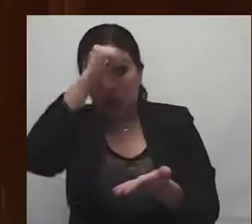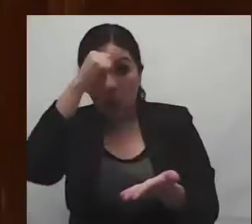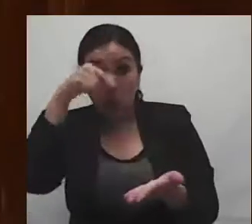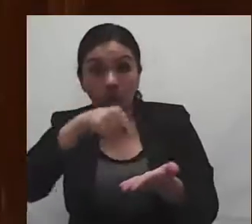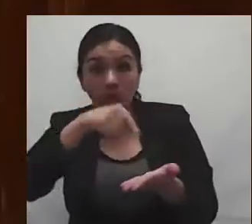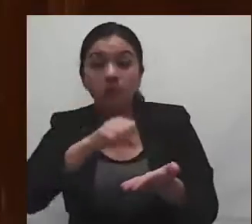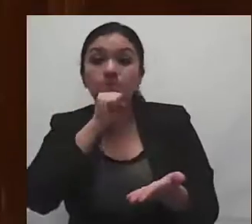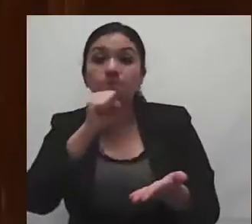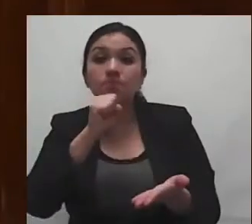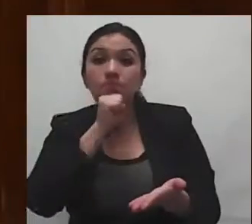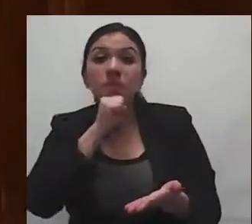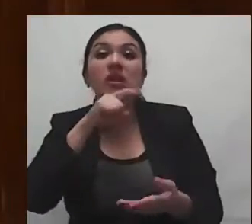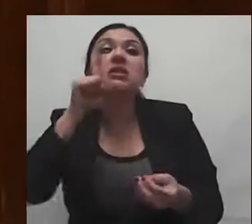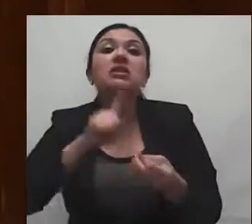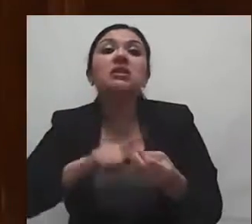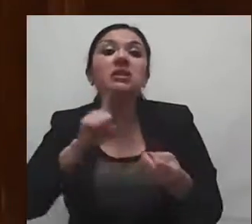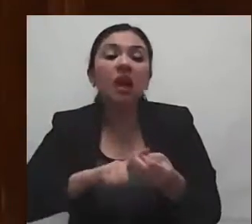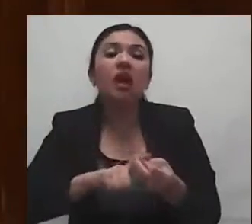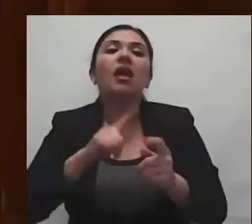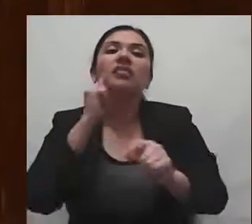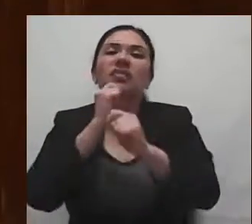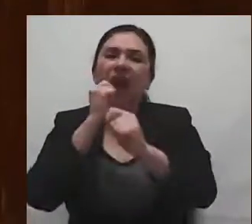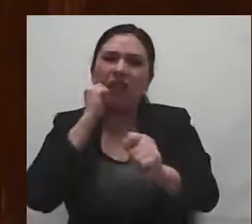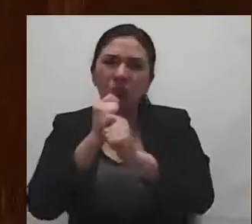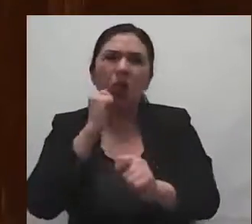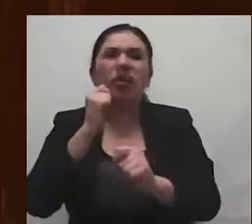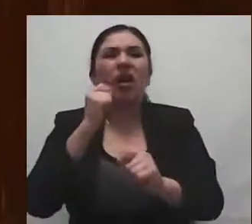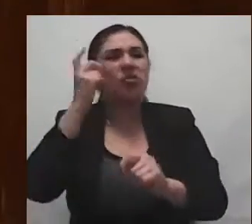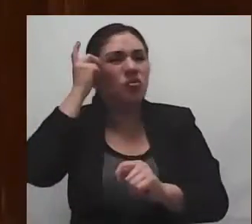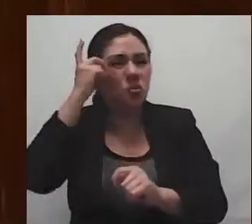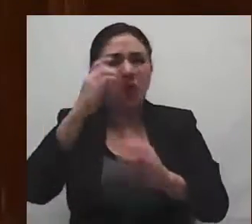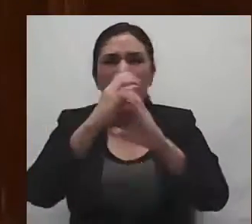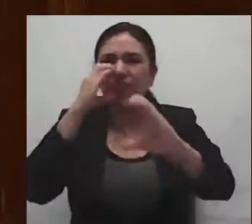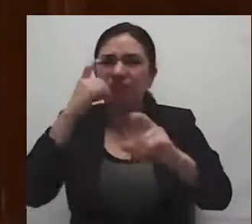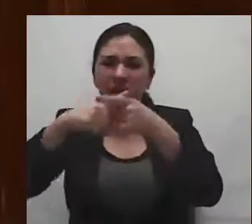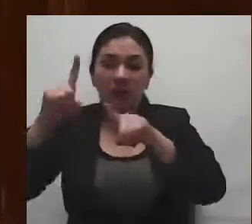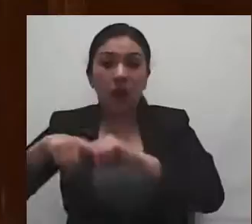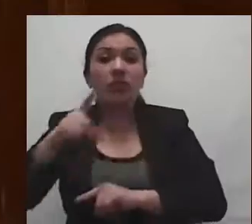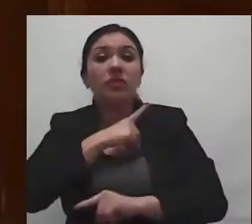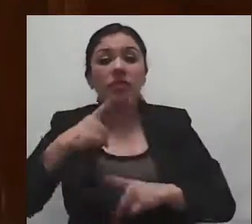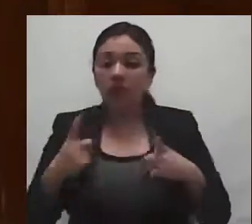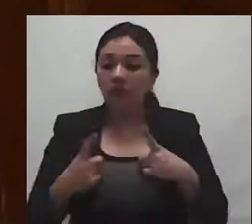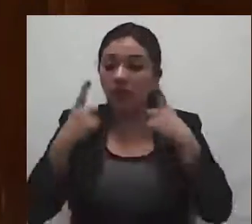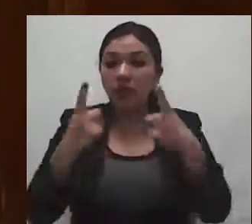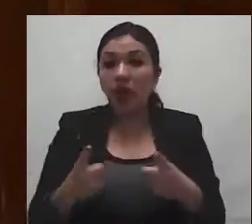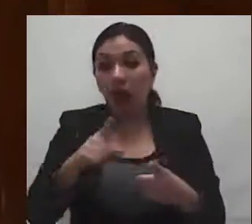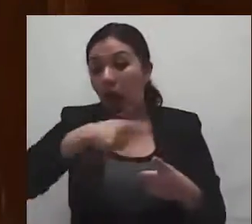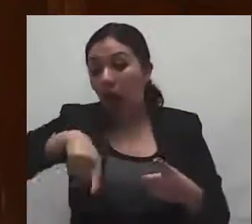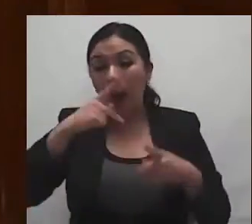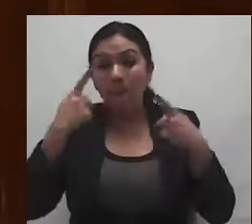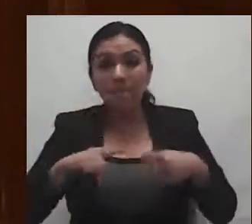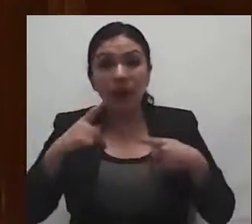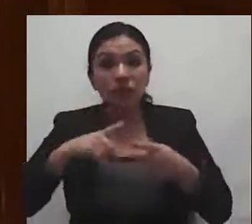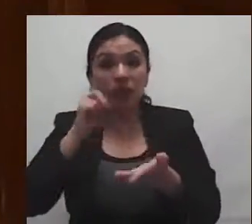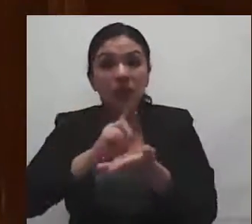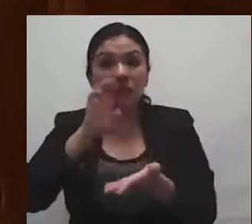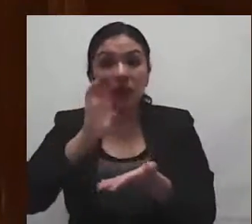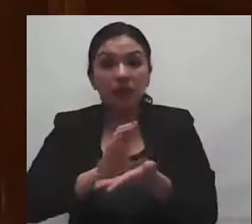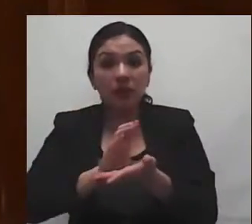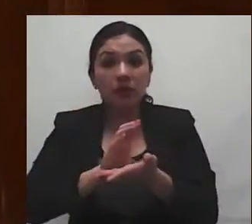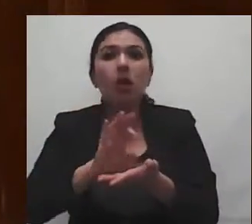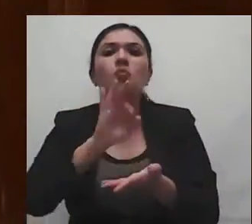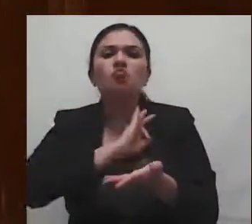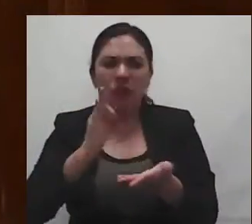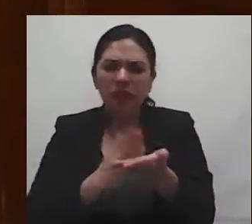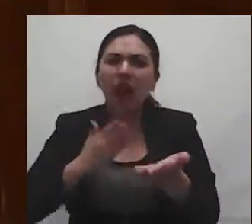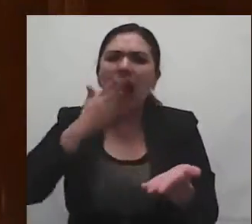unidades concesionadas de transporte público y sus instalaciones garanticen a las personas con discapacidad la accesibilidad